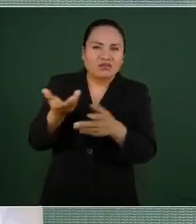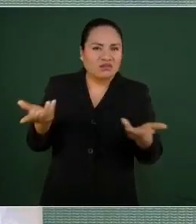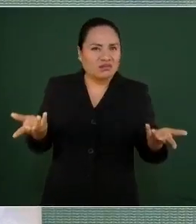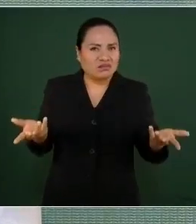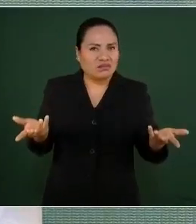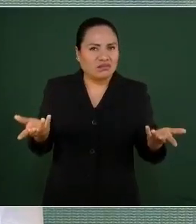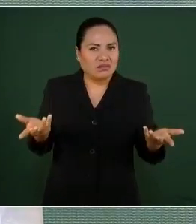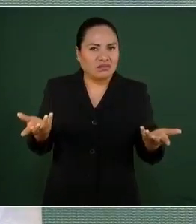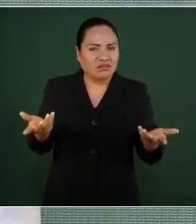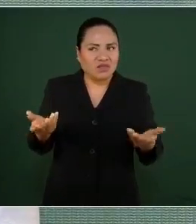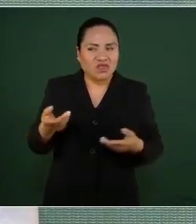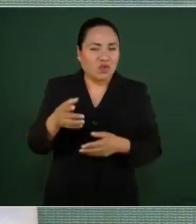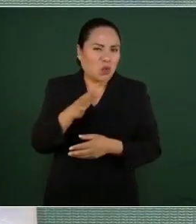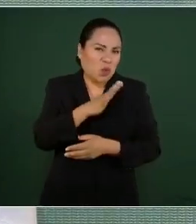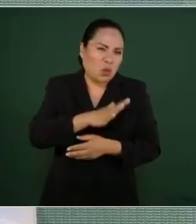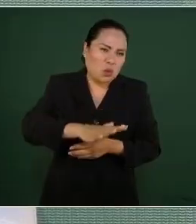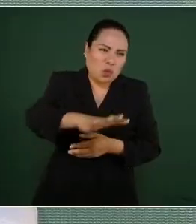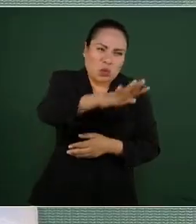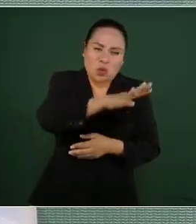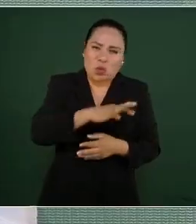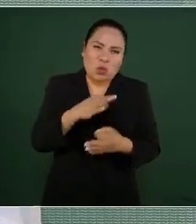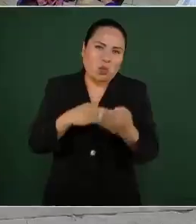casi todos.